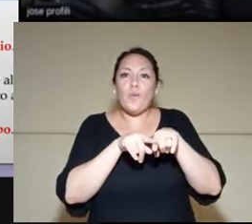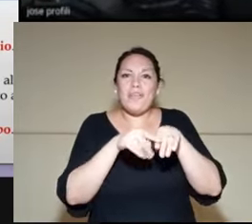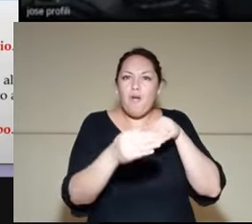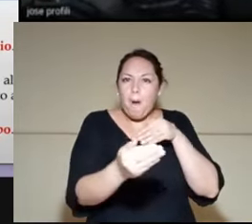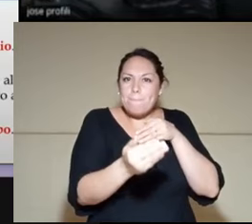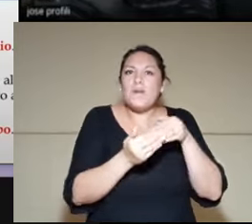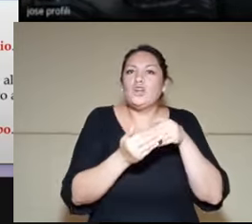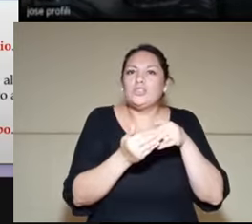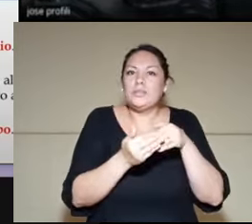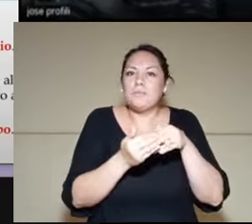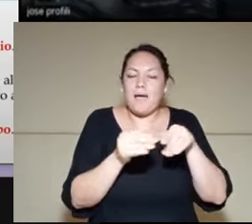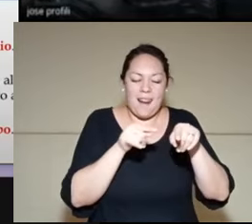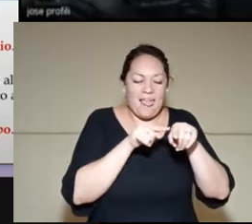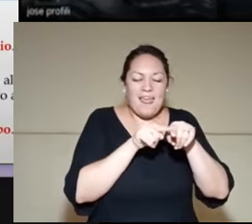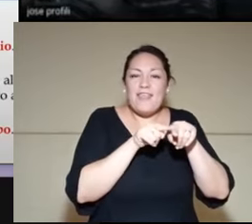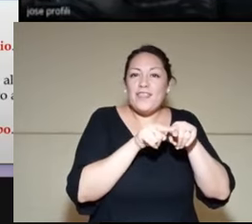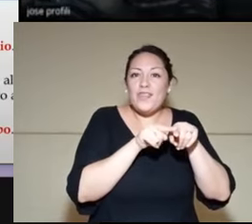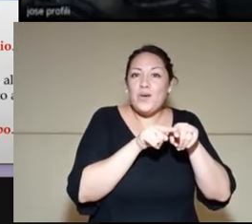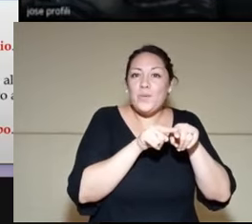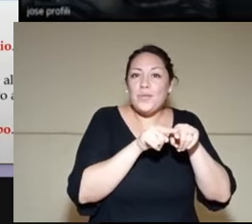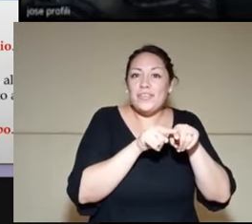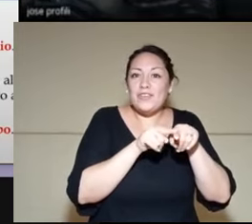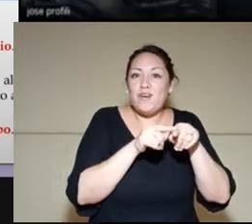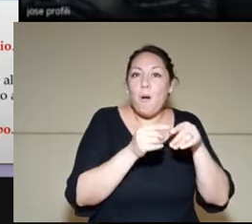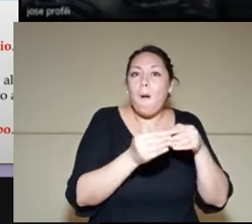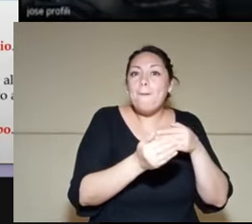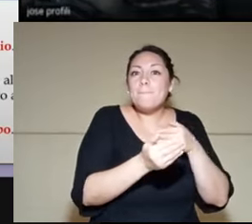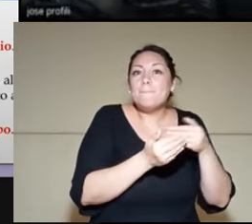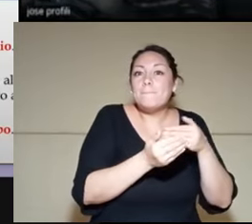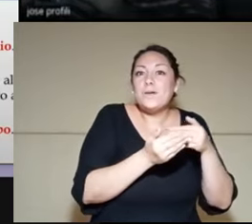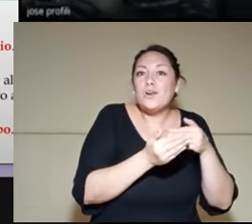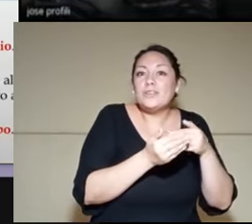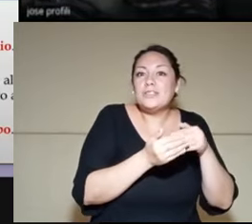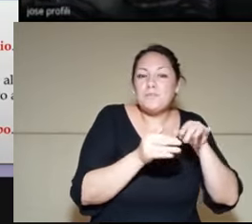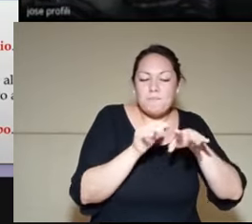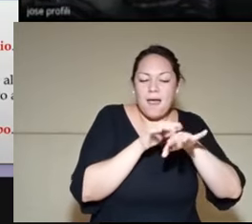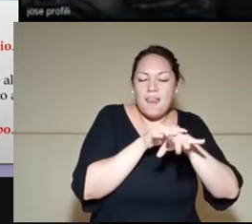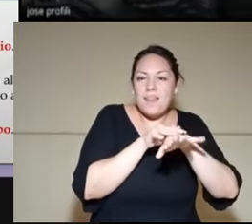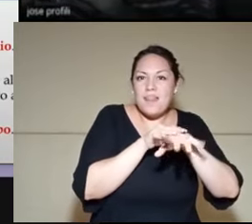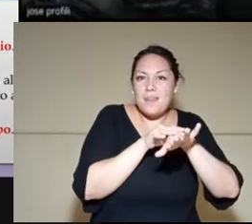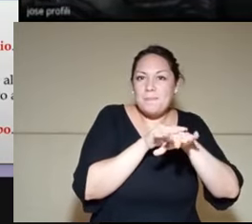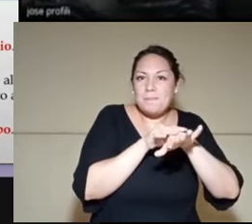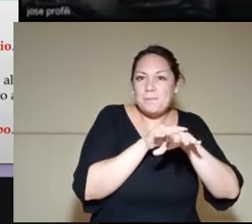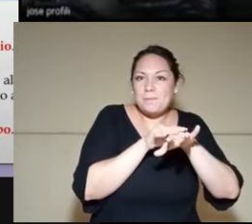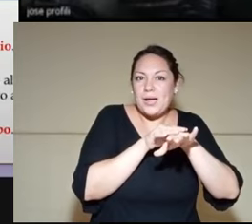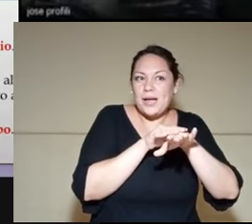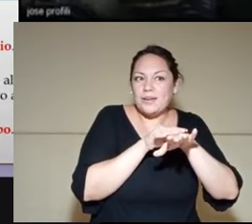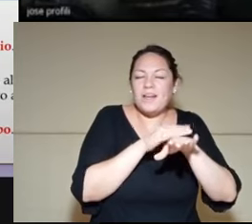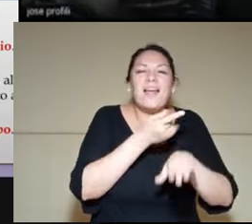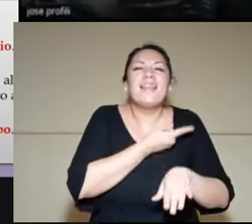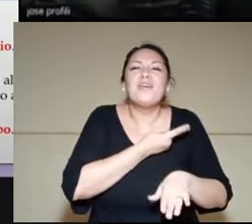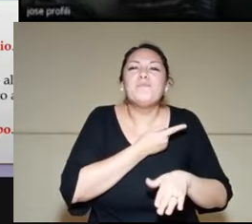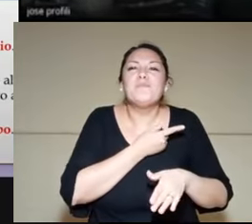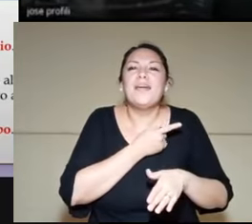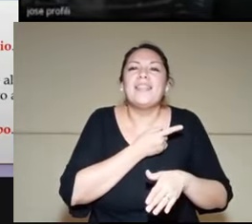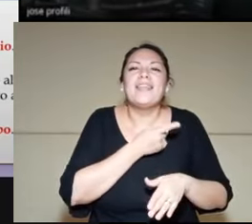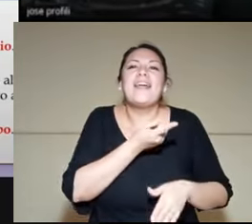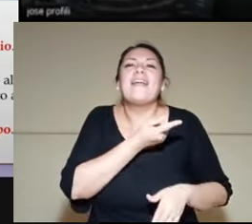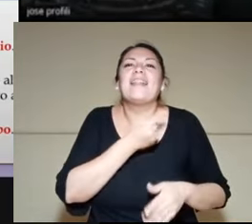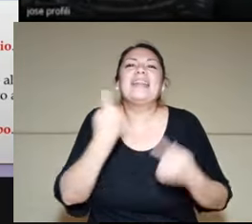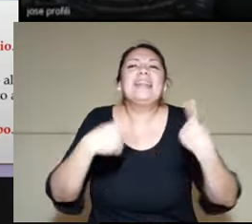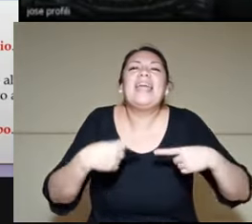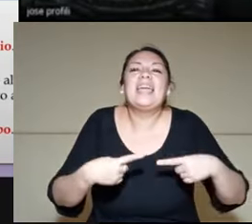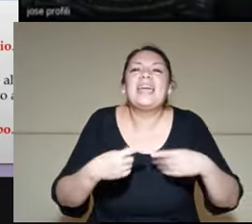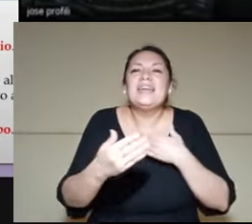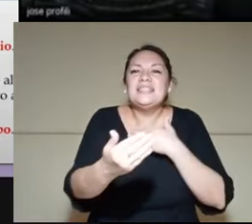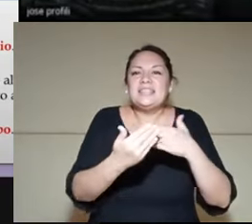tobillo, pero el tobillo es proximal con respecto a los dedos del pie. Por eso yo les decía que todo tiene que ver